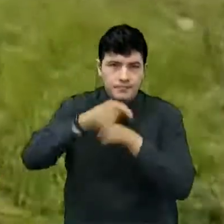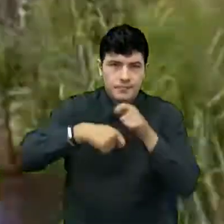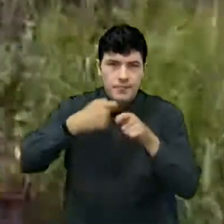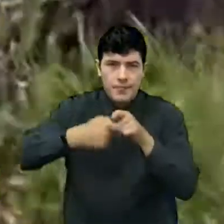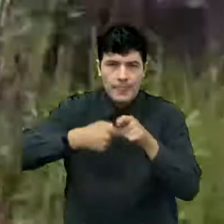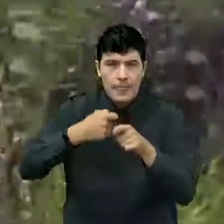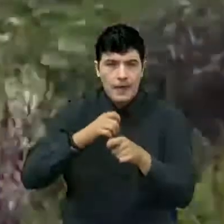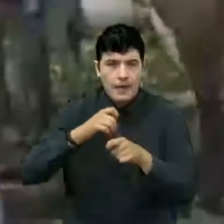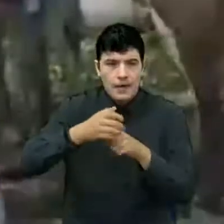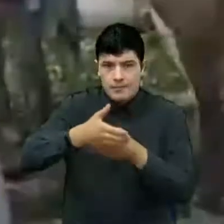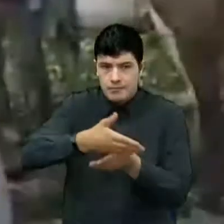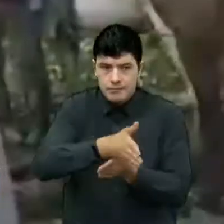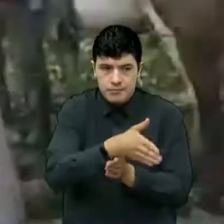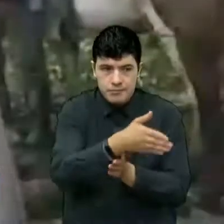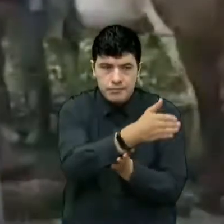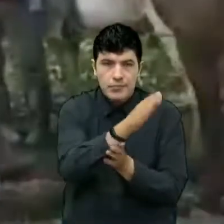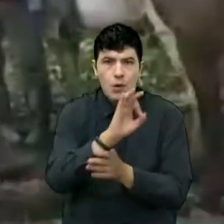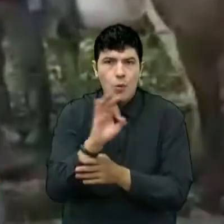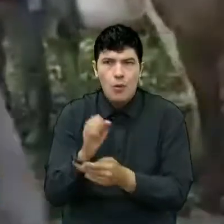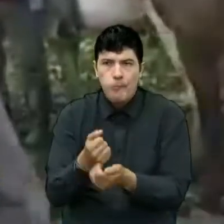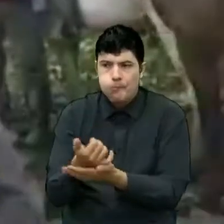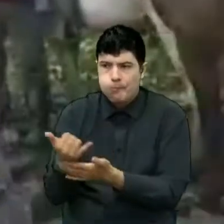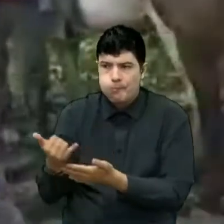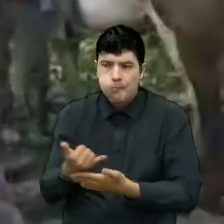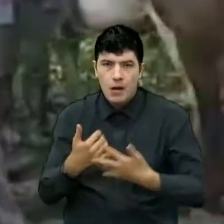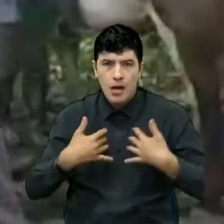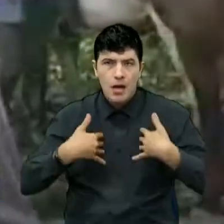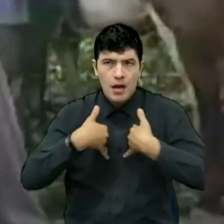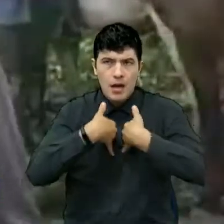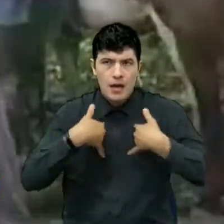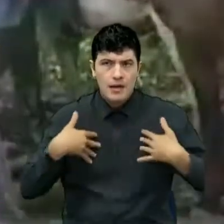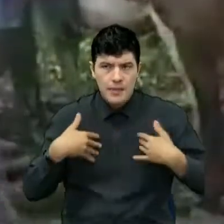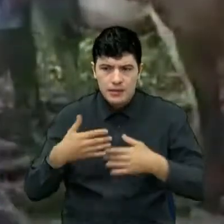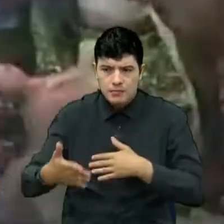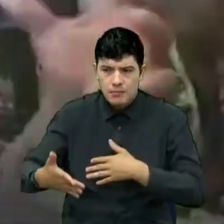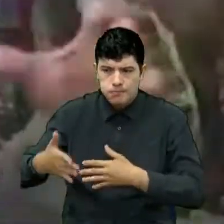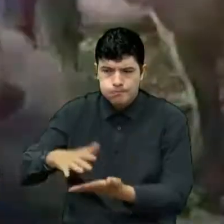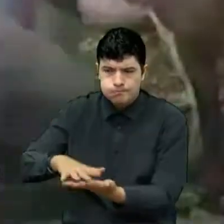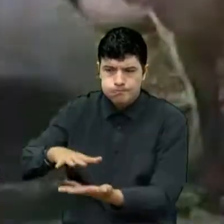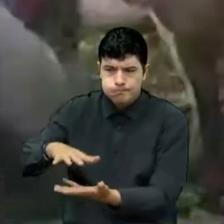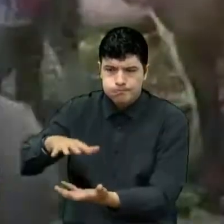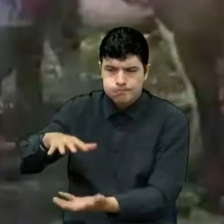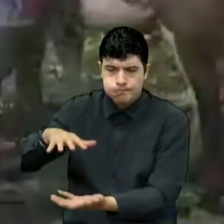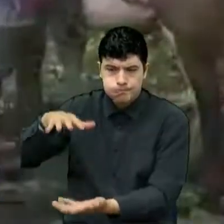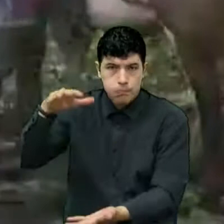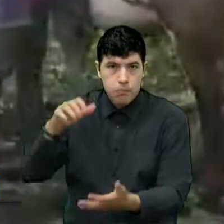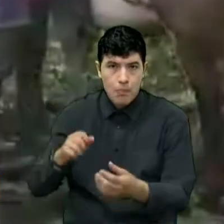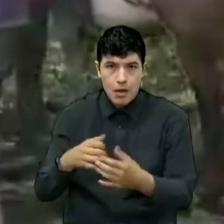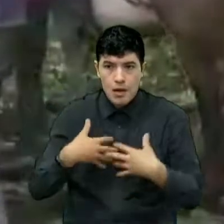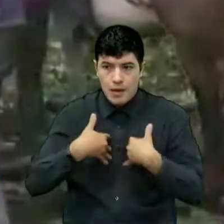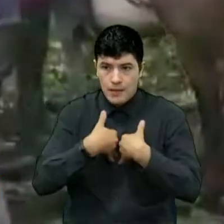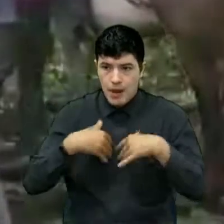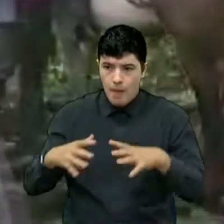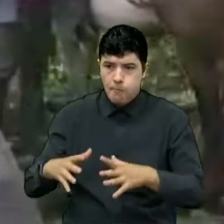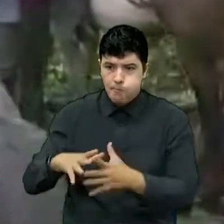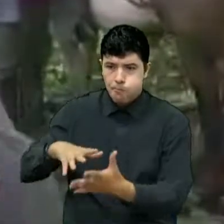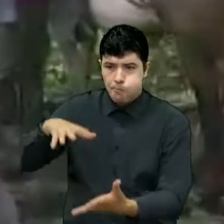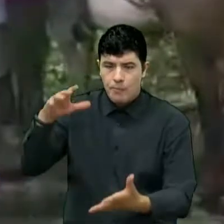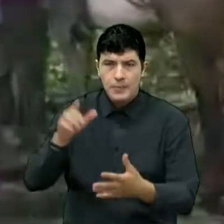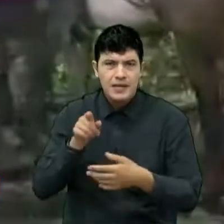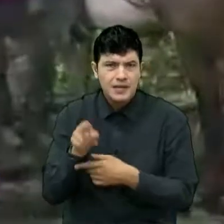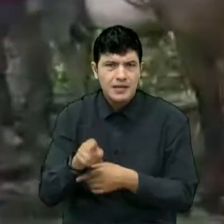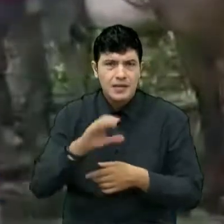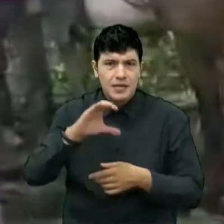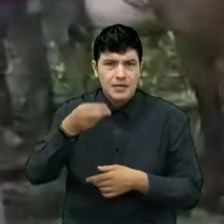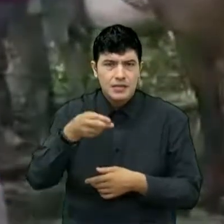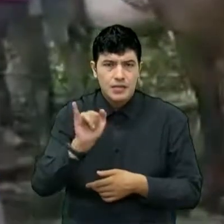vemos muchos animales que van creciendo, que es nativamente la región de ellos, lo que es el chigüiro,